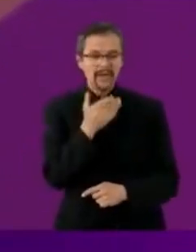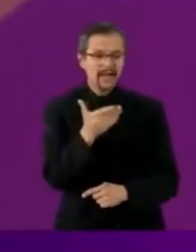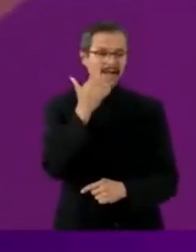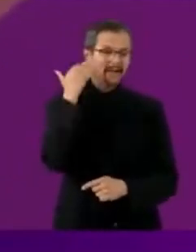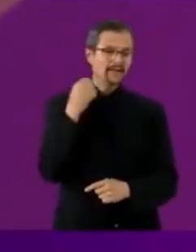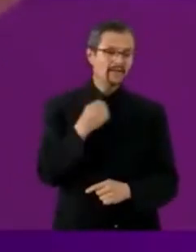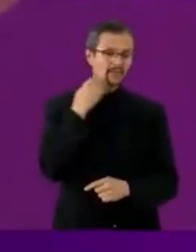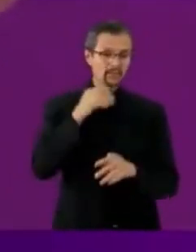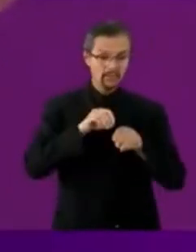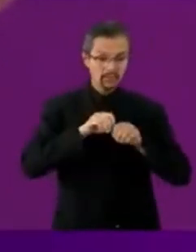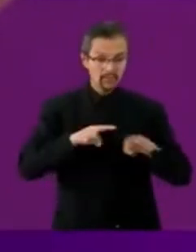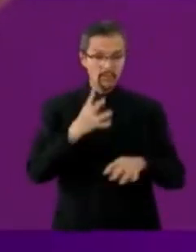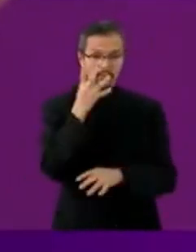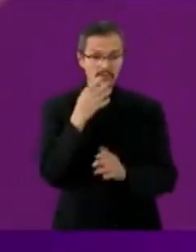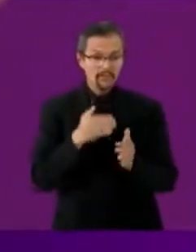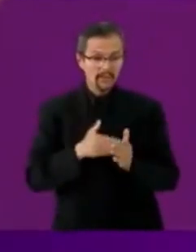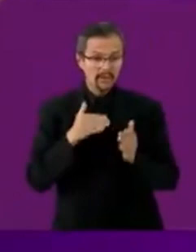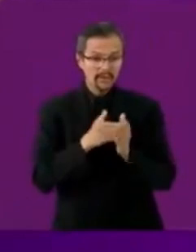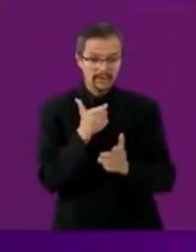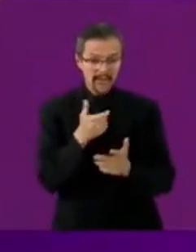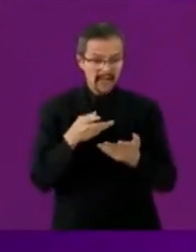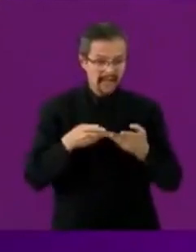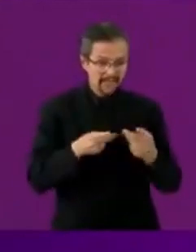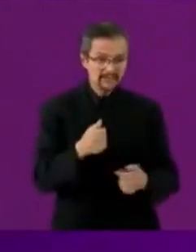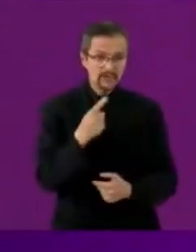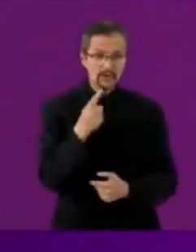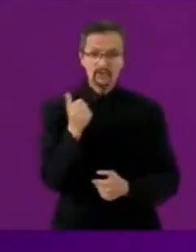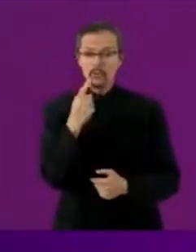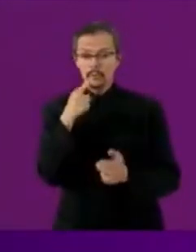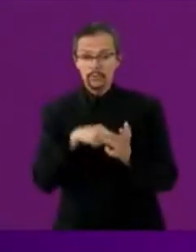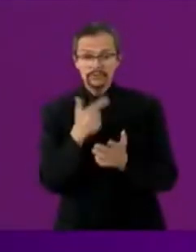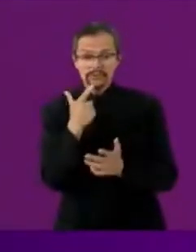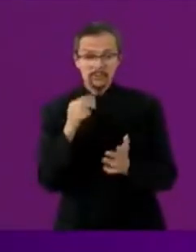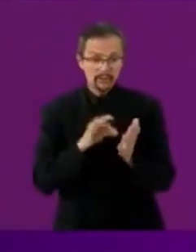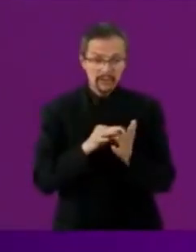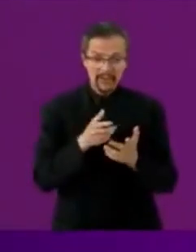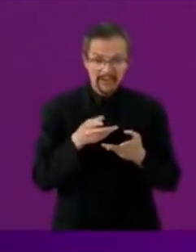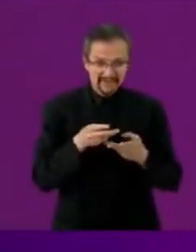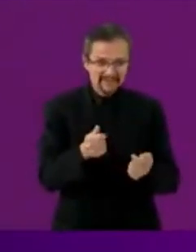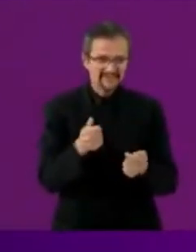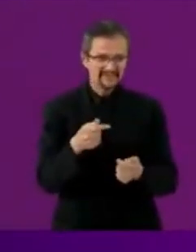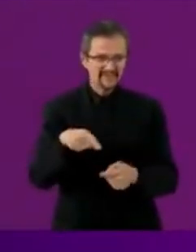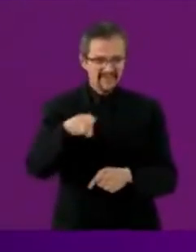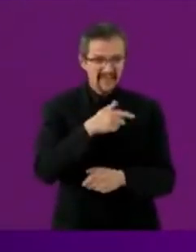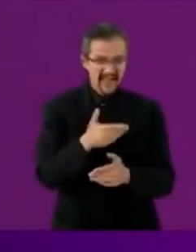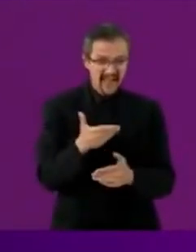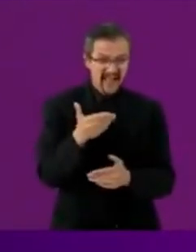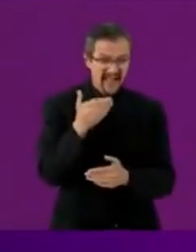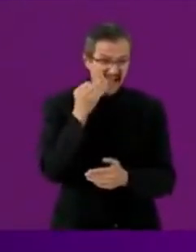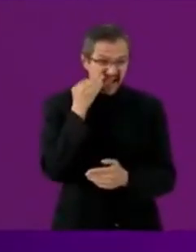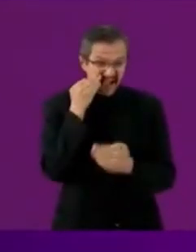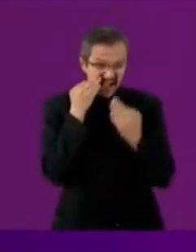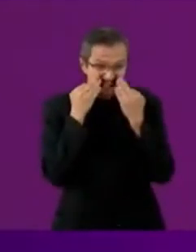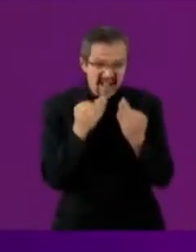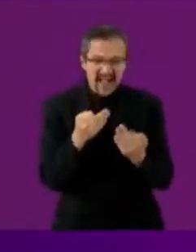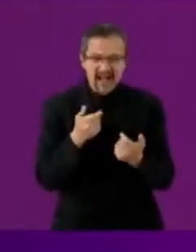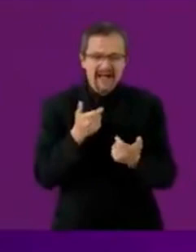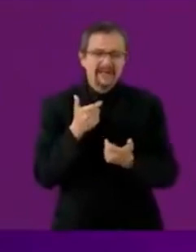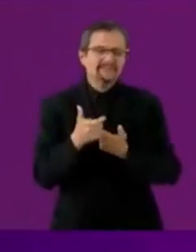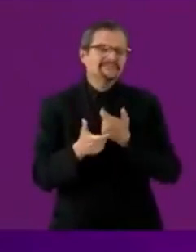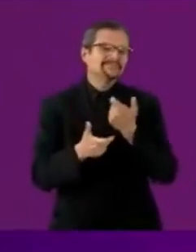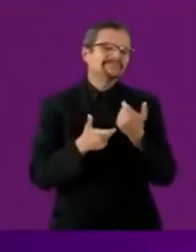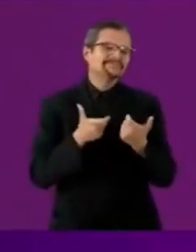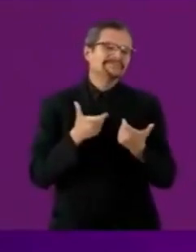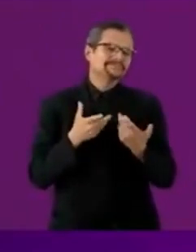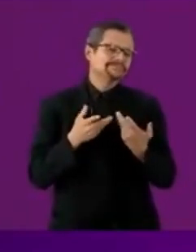millones de pesos y la otra que se gastó 1.7 millones de pesos todos vimos el despilfarro todos vimos el derroche todos vimos